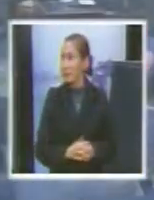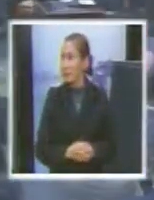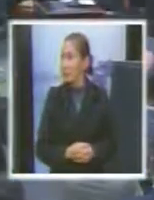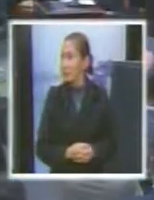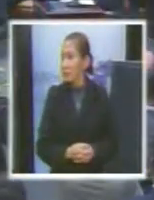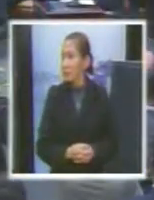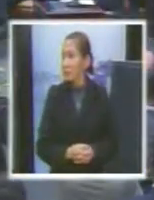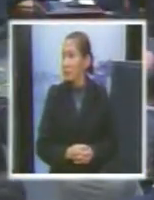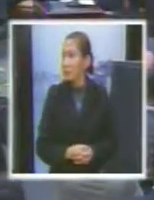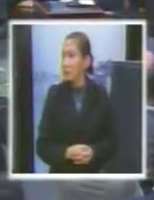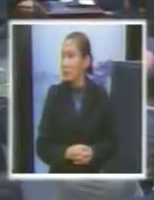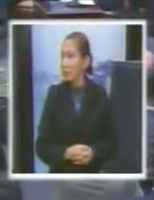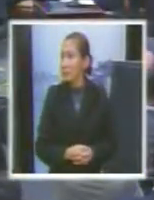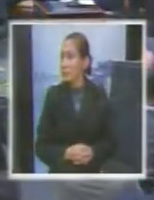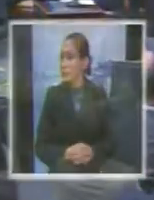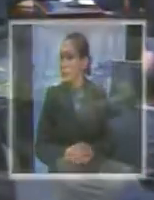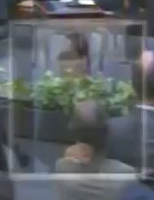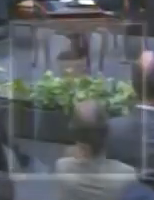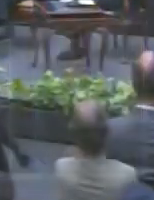Bueno, si me permite.